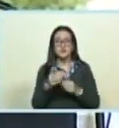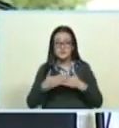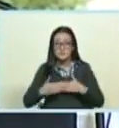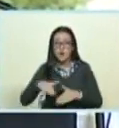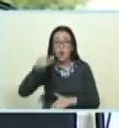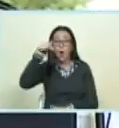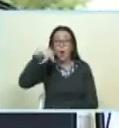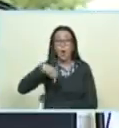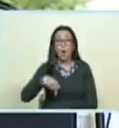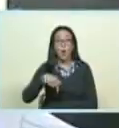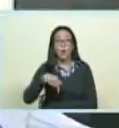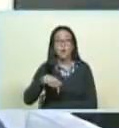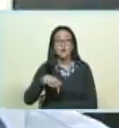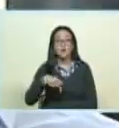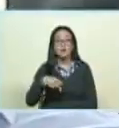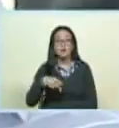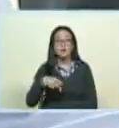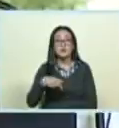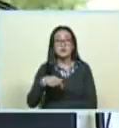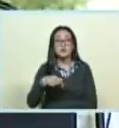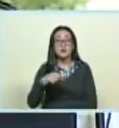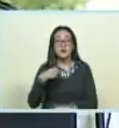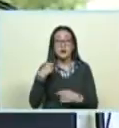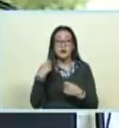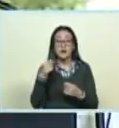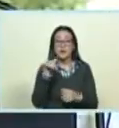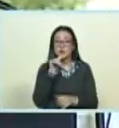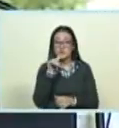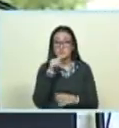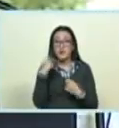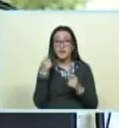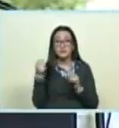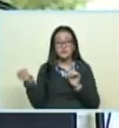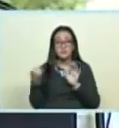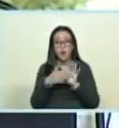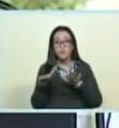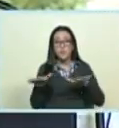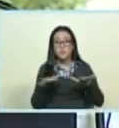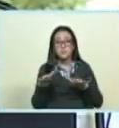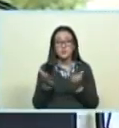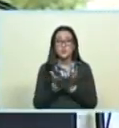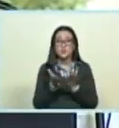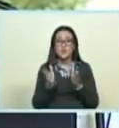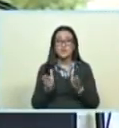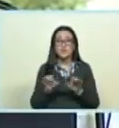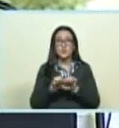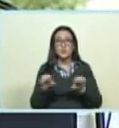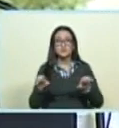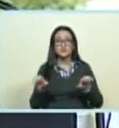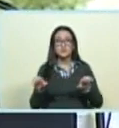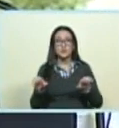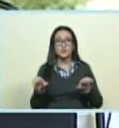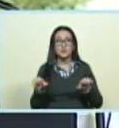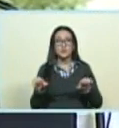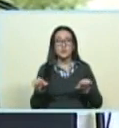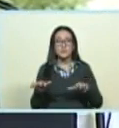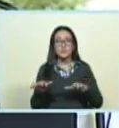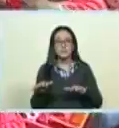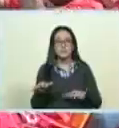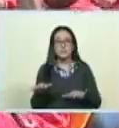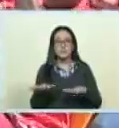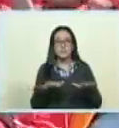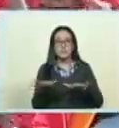de hoy, en los Notipatria de todos los días, aparezca el Movimiento Estudiantil de Educación Media, el